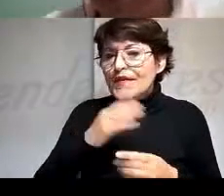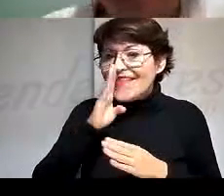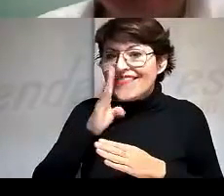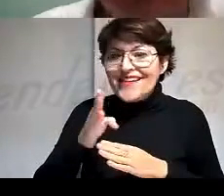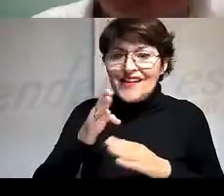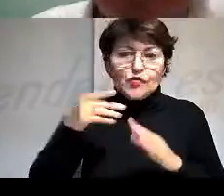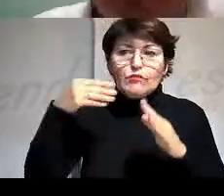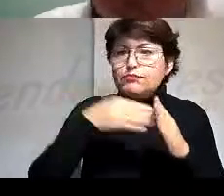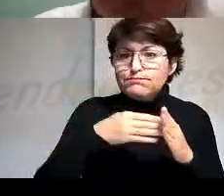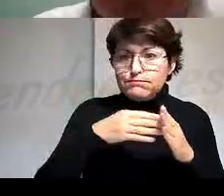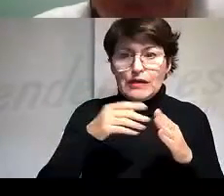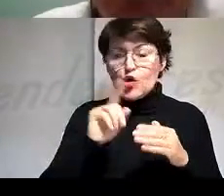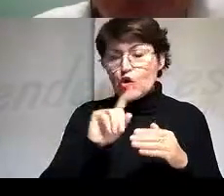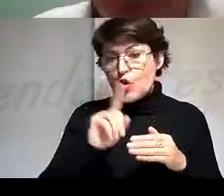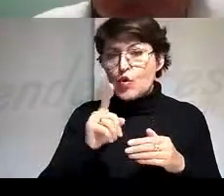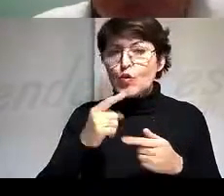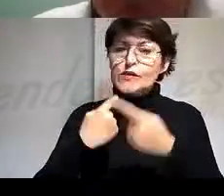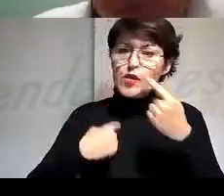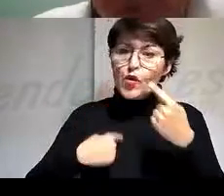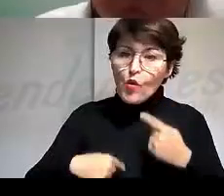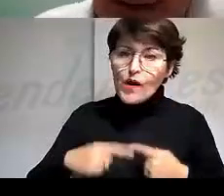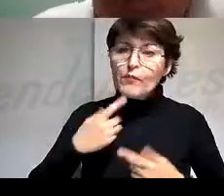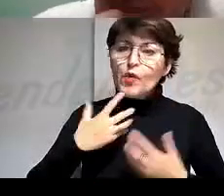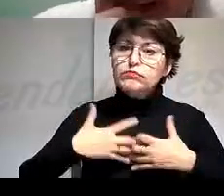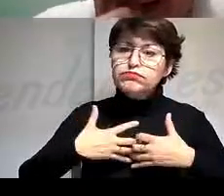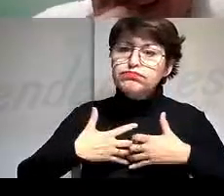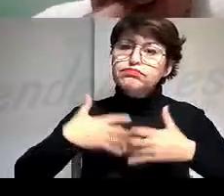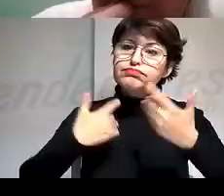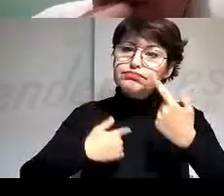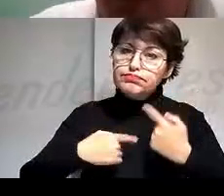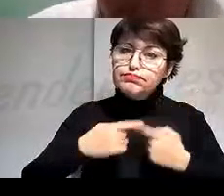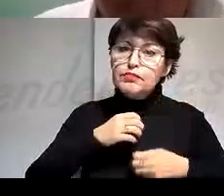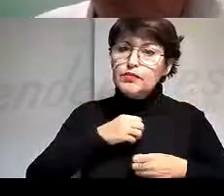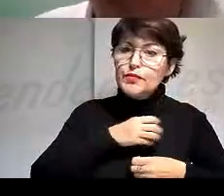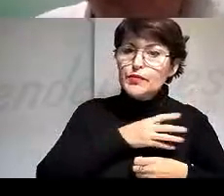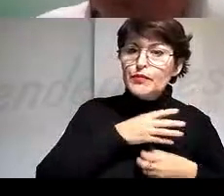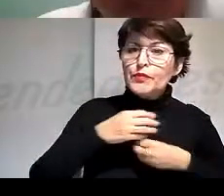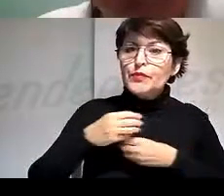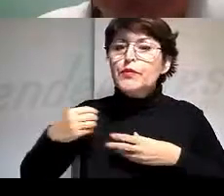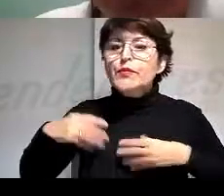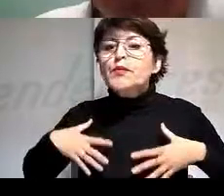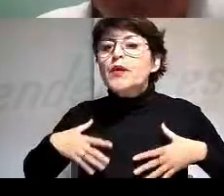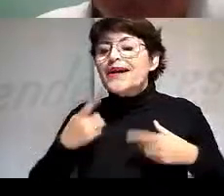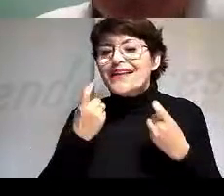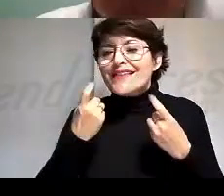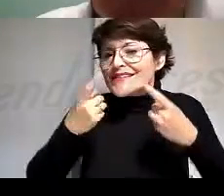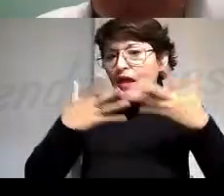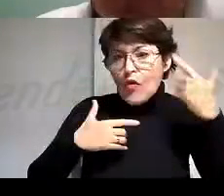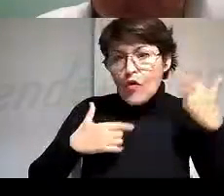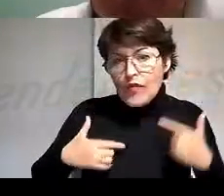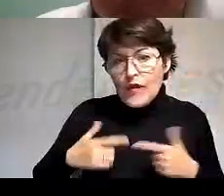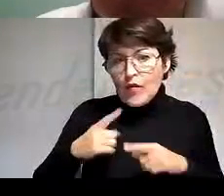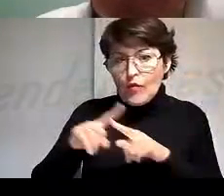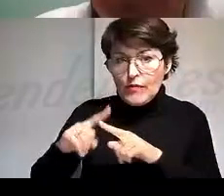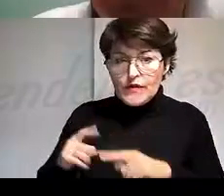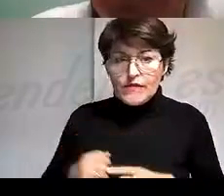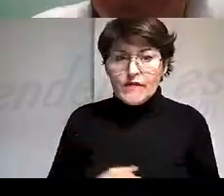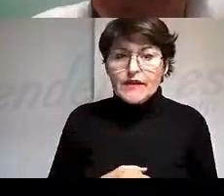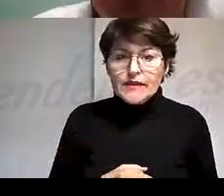a la sangre y nos generaría mucha patología, mucha alergia y mucha patología inmunitaria de manera